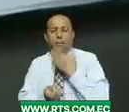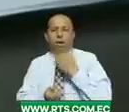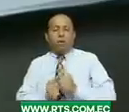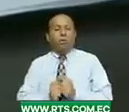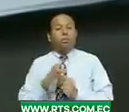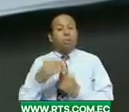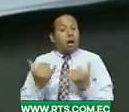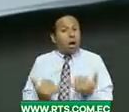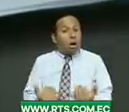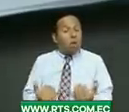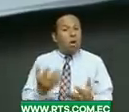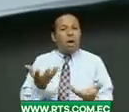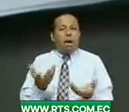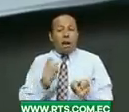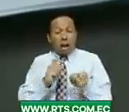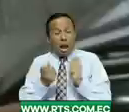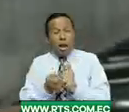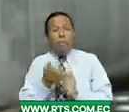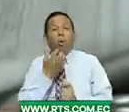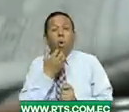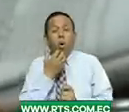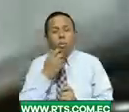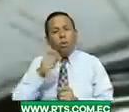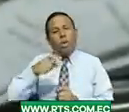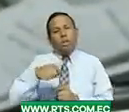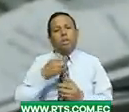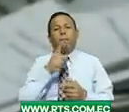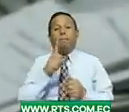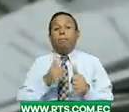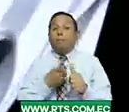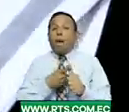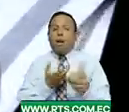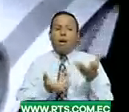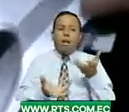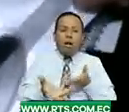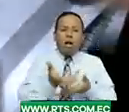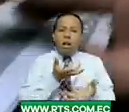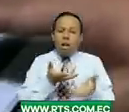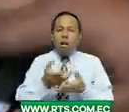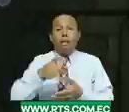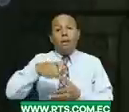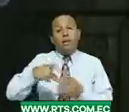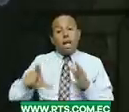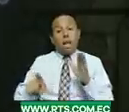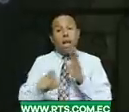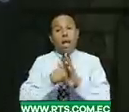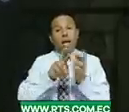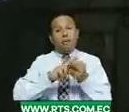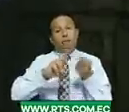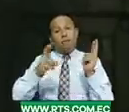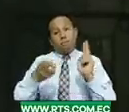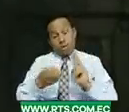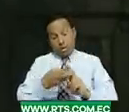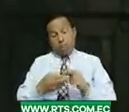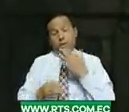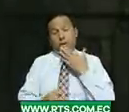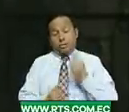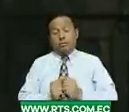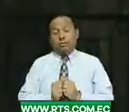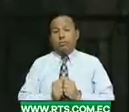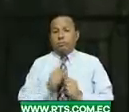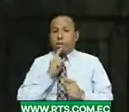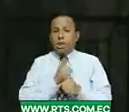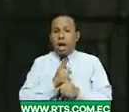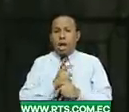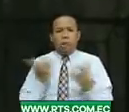una reforma legal. Inevitablemente, muy pocos temas pueden afectarse de forma autónoma por parte del Consejo